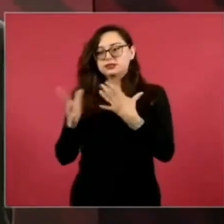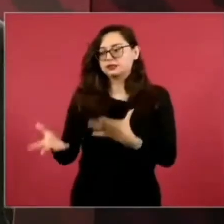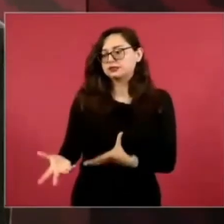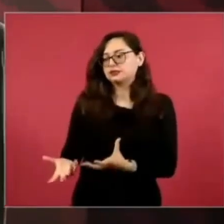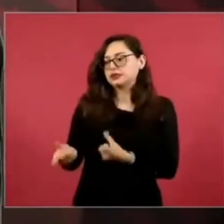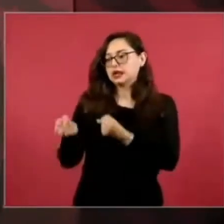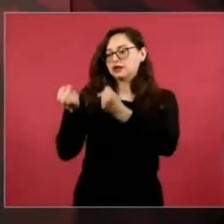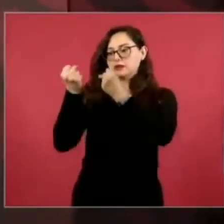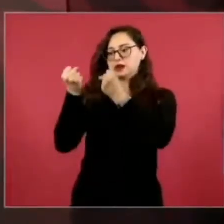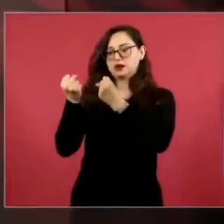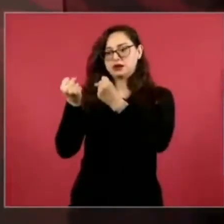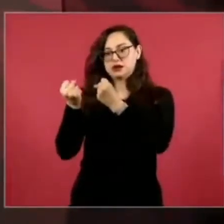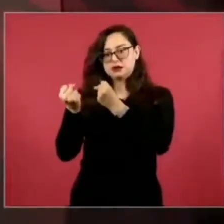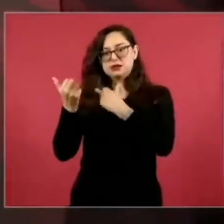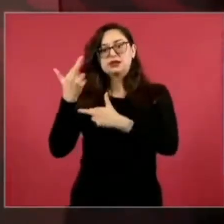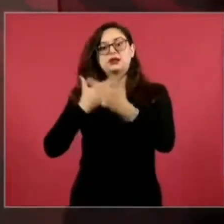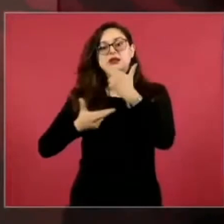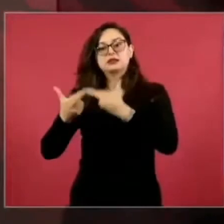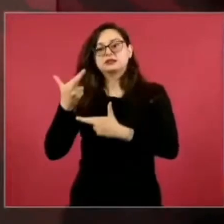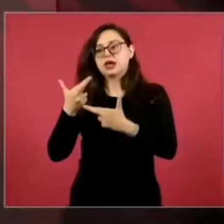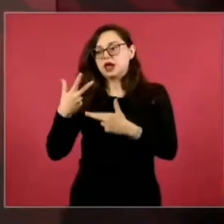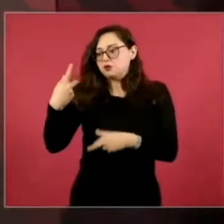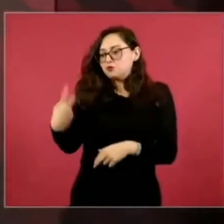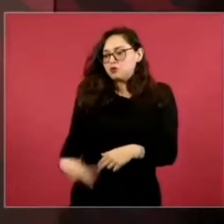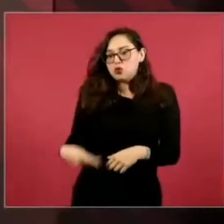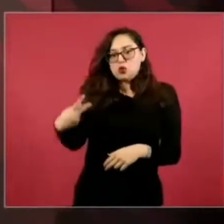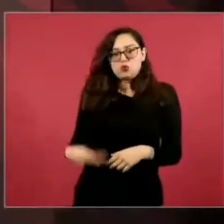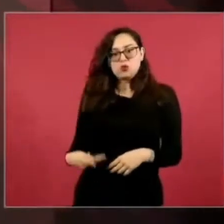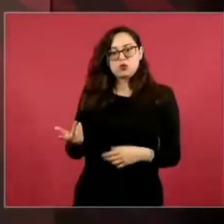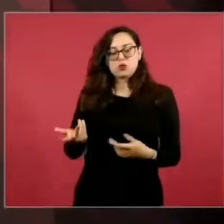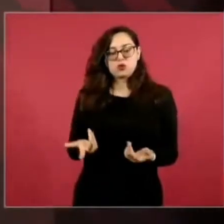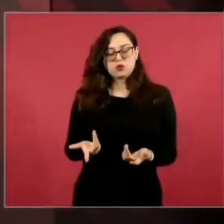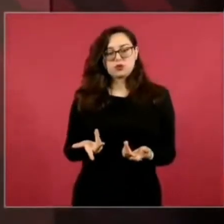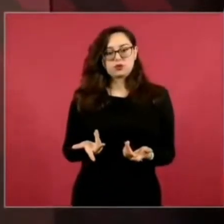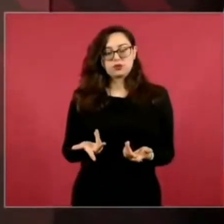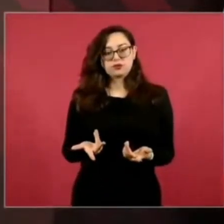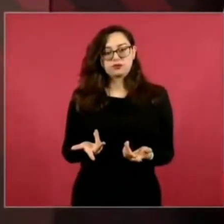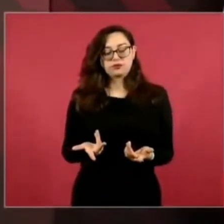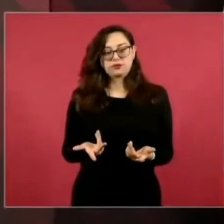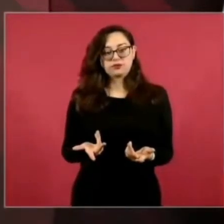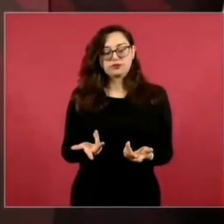recuperar lo que era de todos los mexicanos.